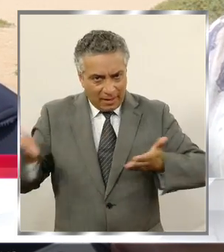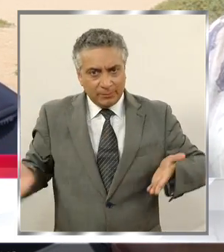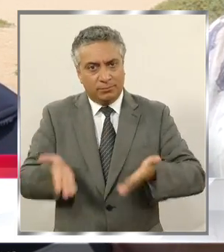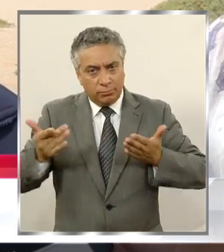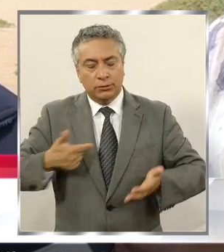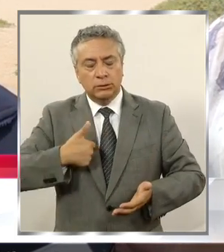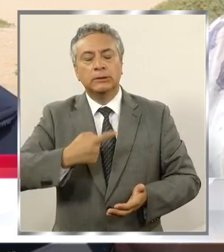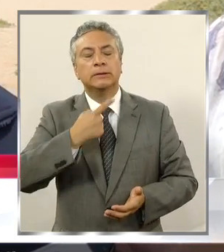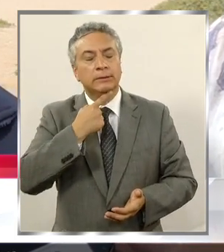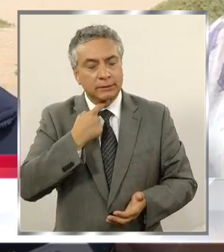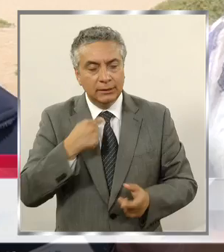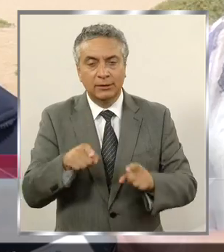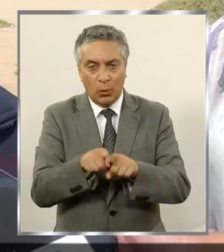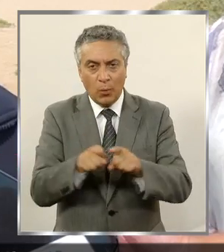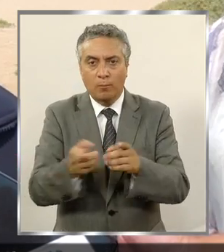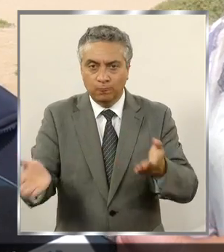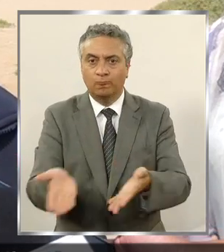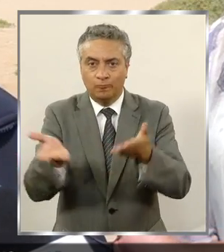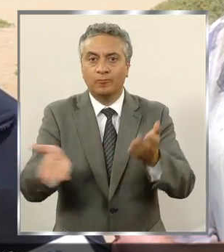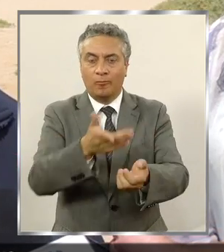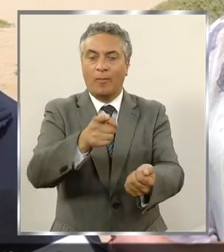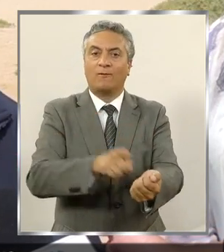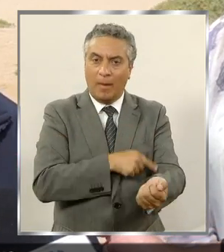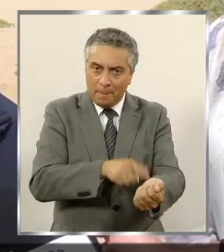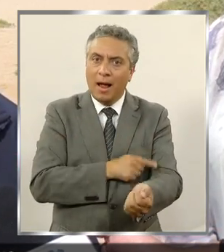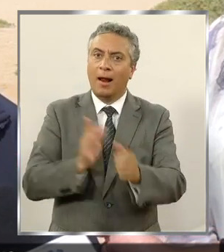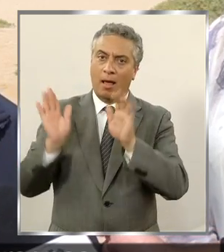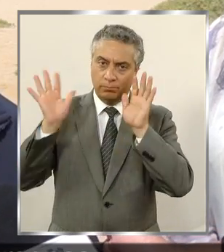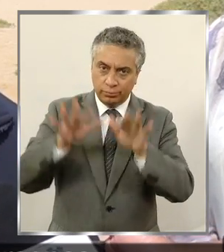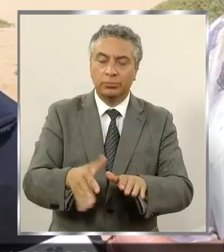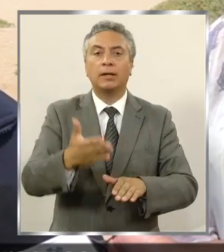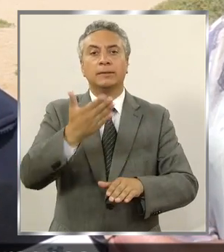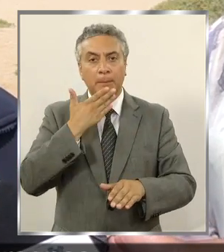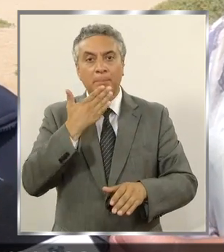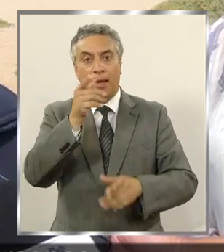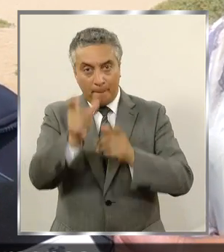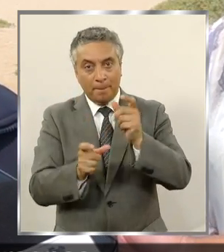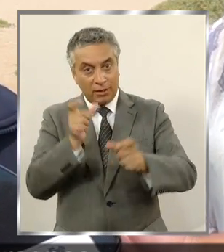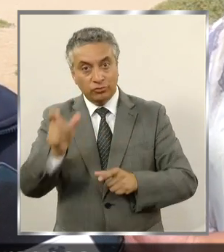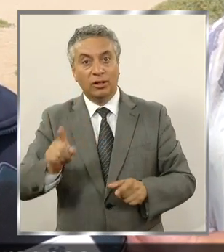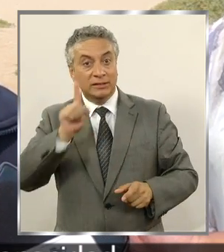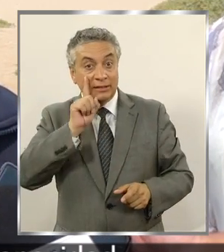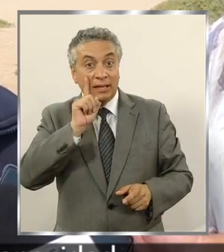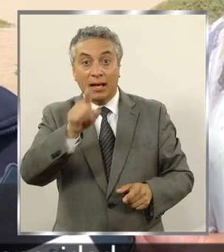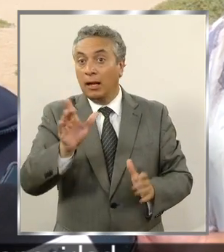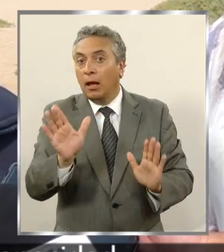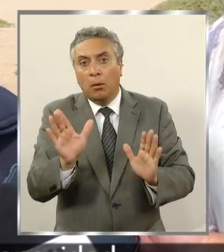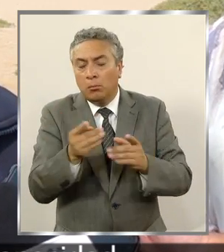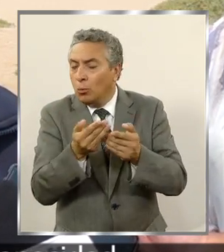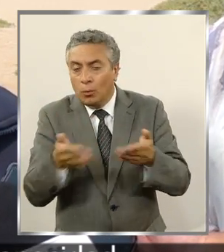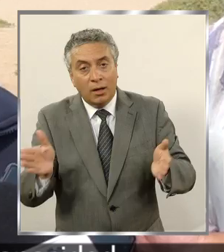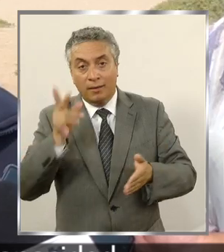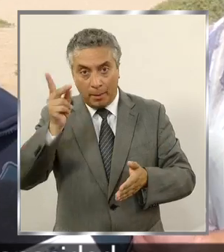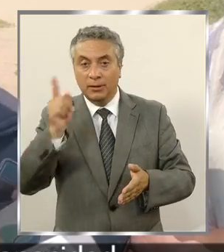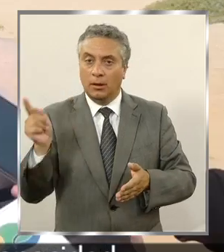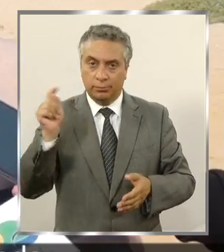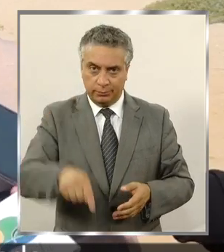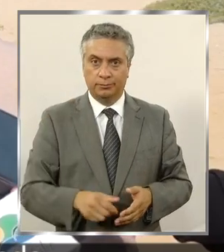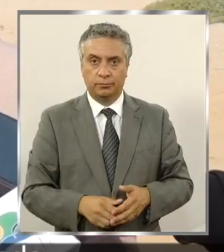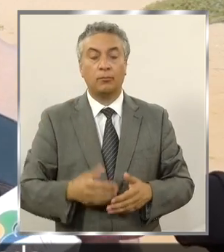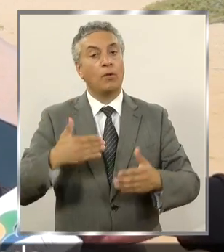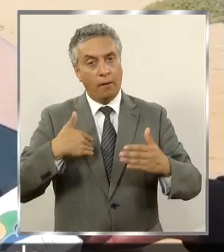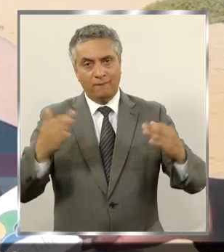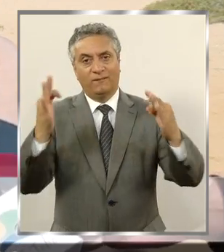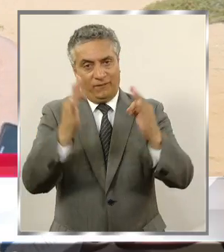lugar. Nos interesa promover que las familias asistan, que asistan también las personas que tienen algún tipo de discapacidad.